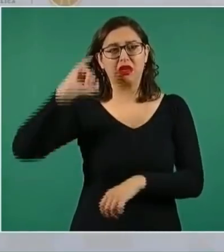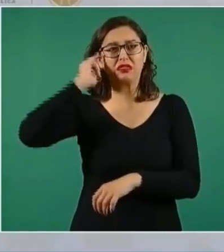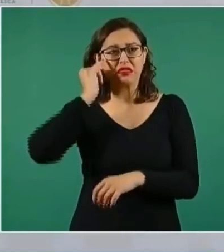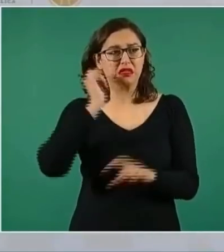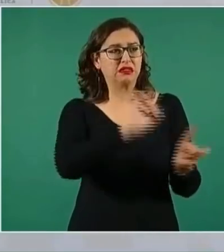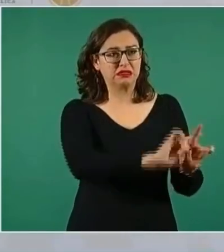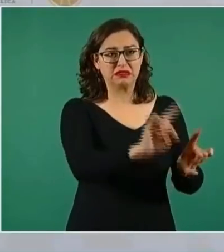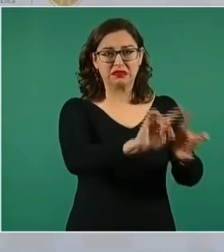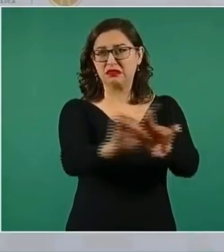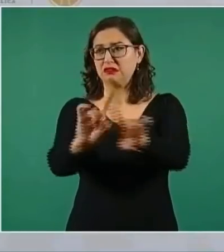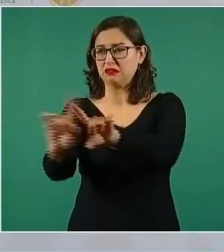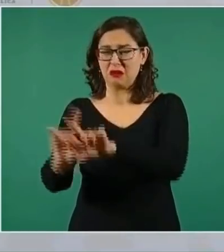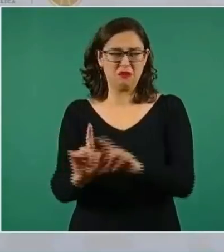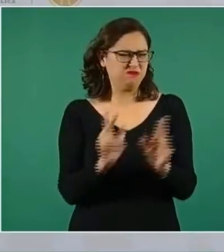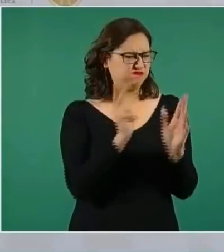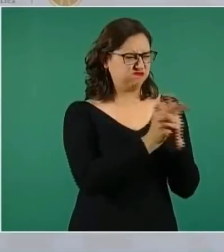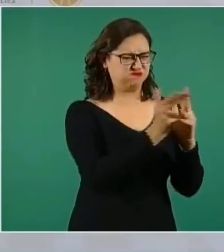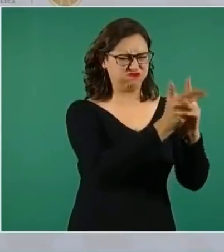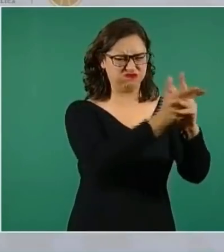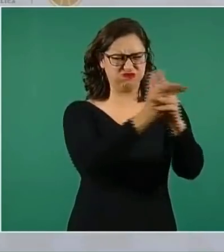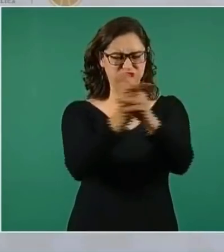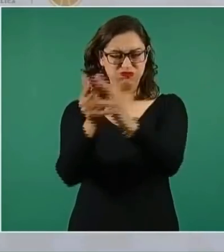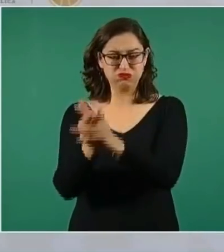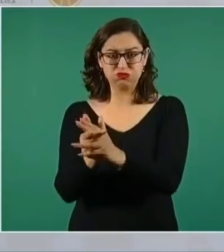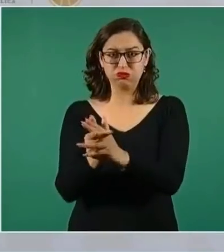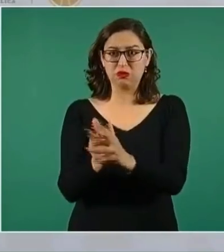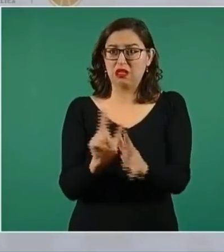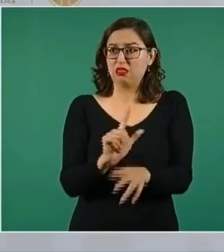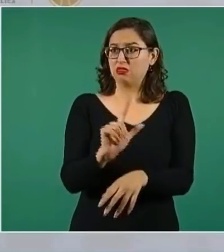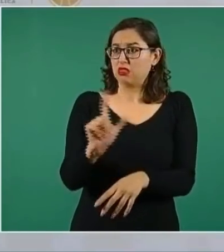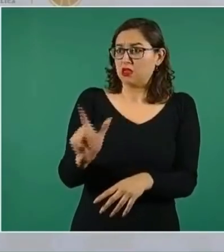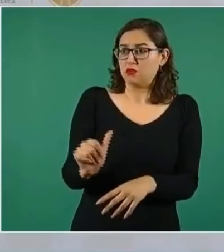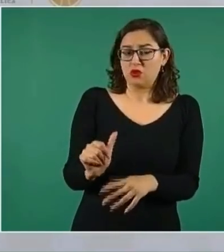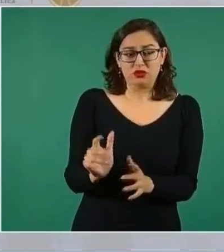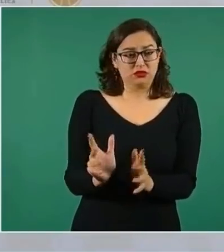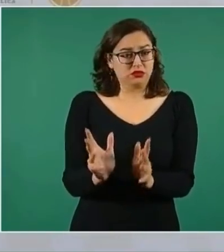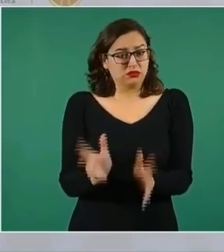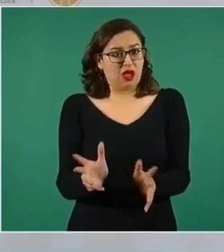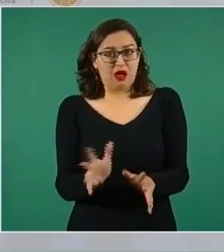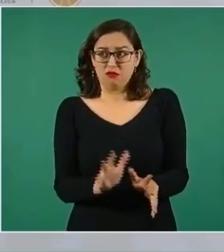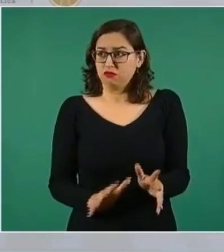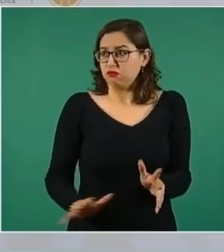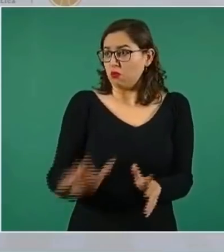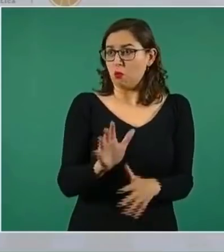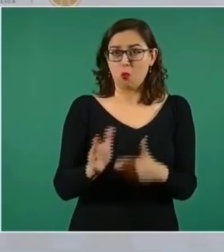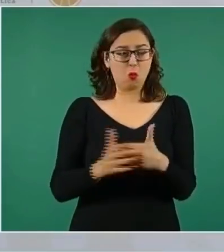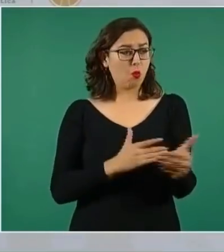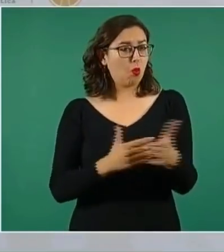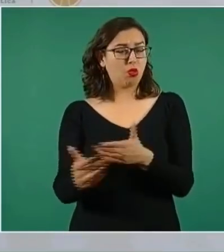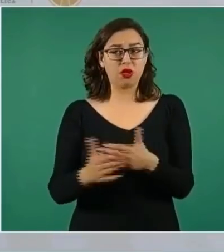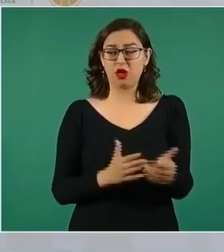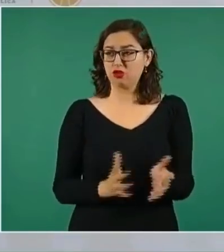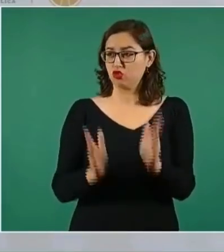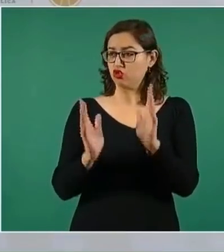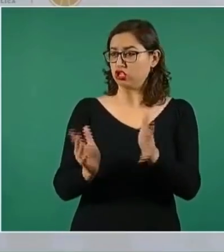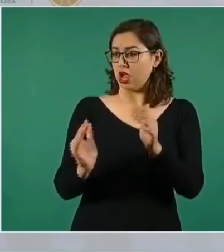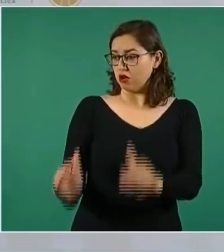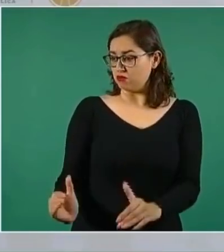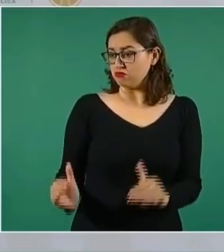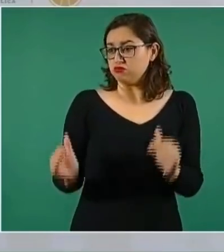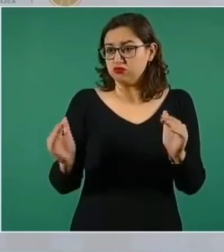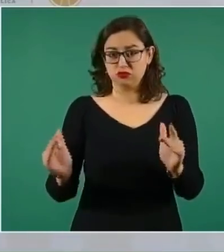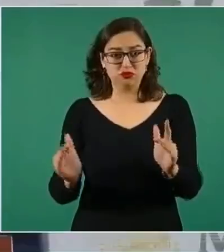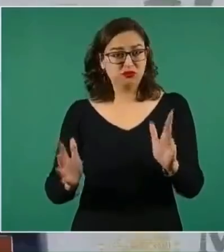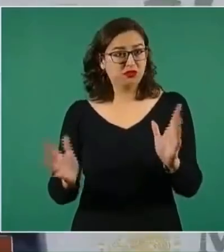trajeron civilización a la tierra que Cortés bautizó como la Nueva